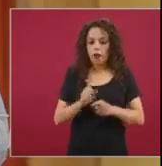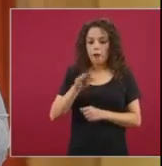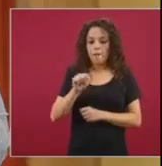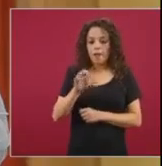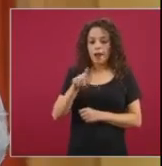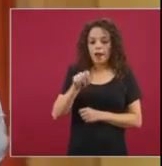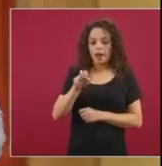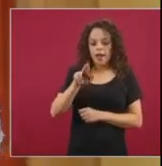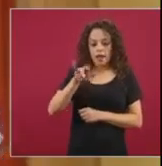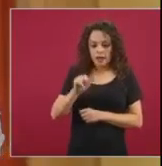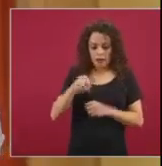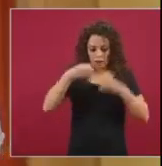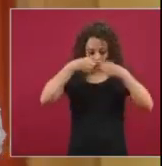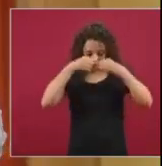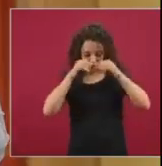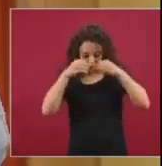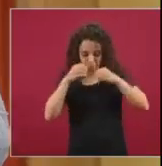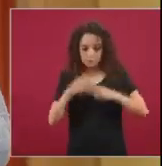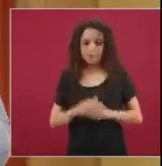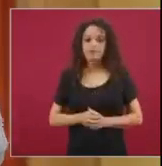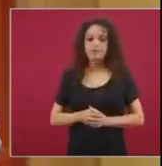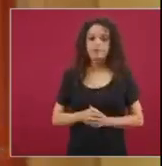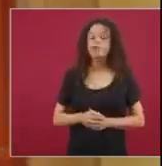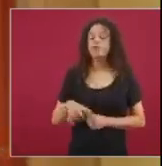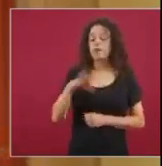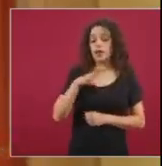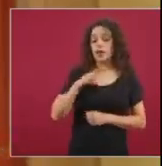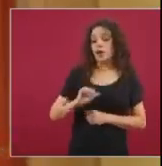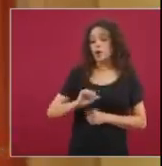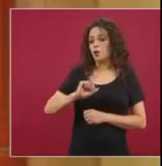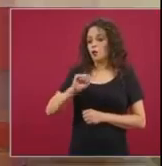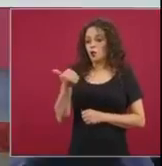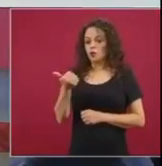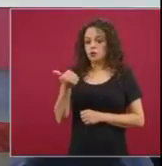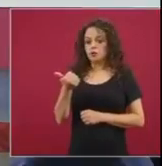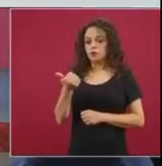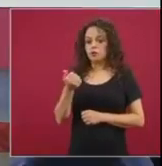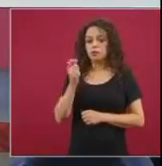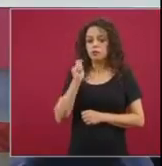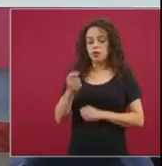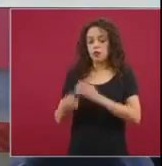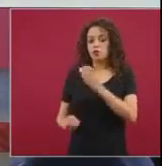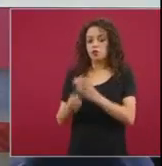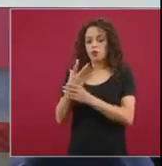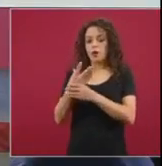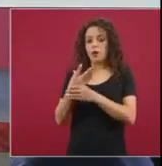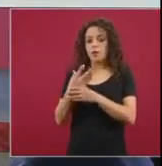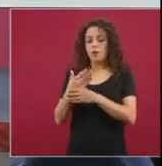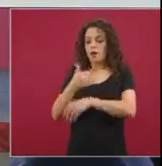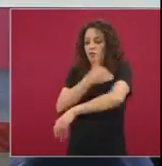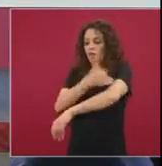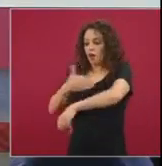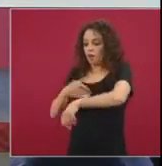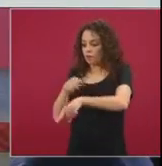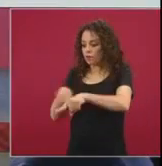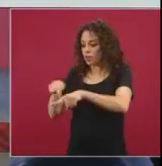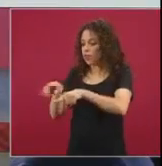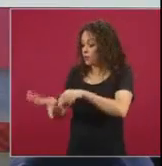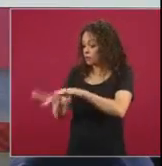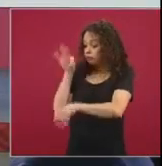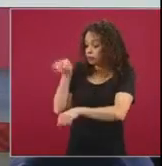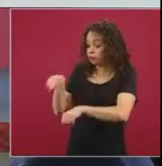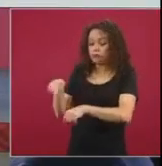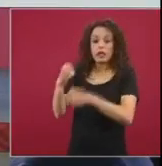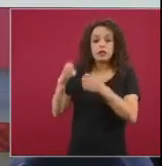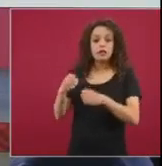contactos también es mucho más probable que yo encuentre casos secundarios, es decir, casos nuevos dentro de una familia en donde hay un caso de